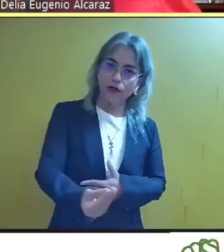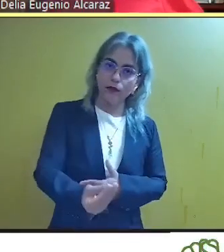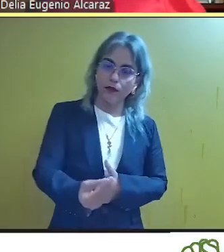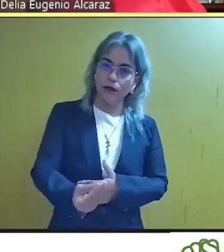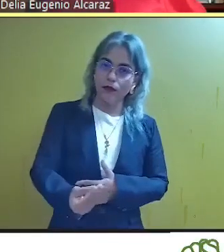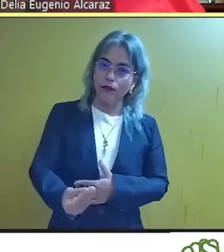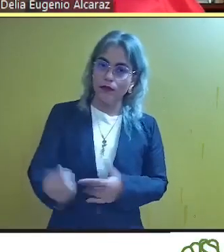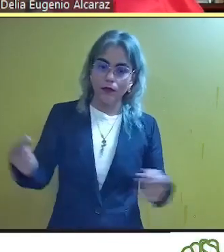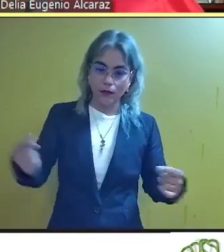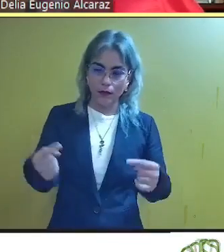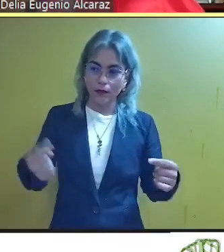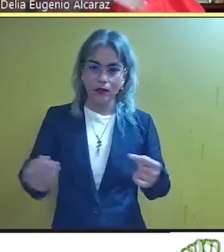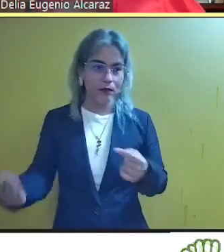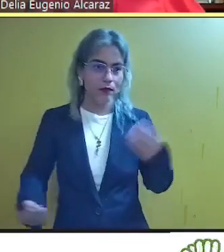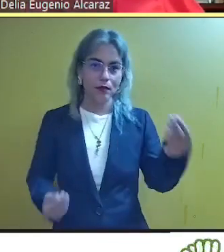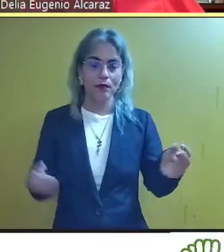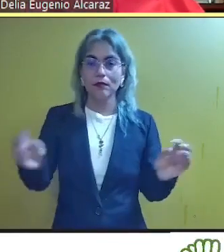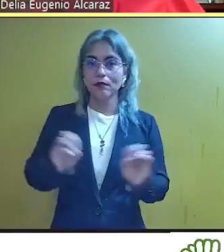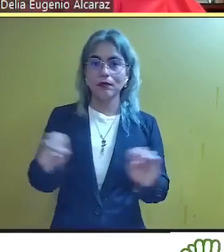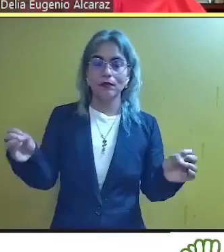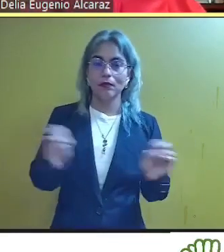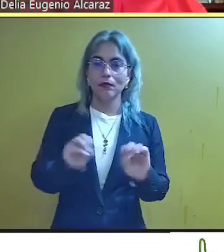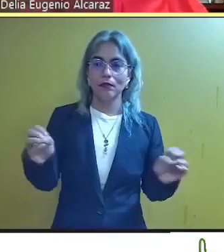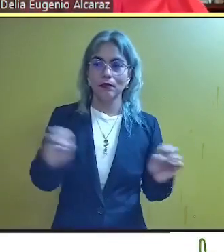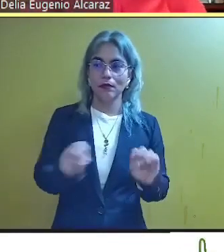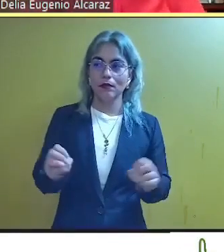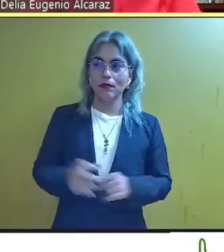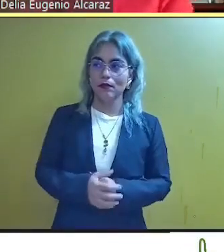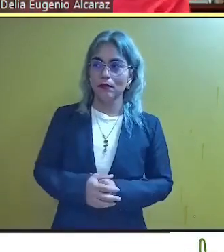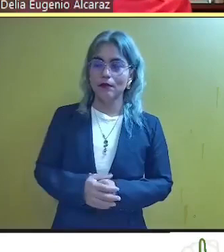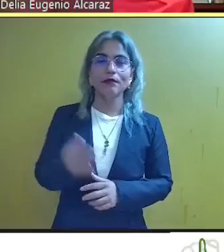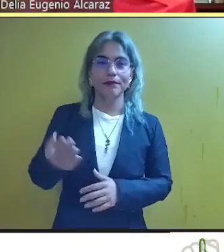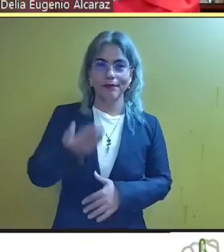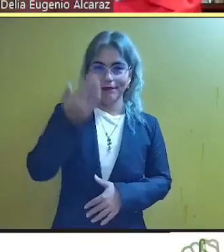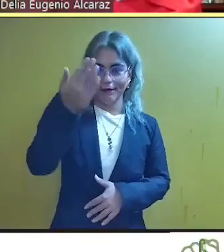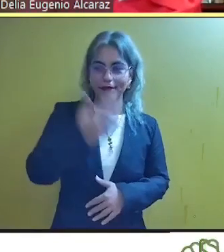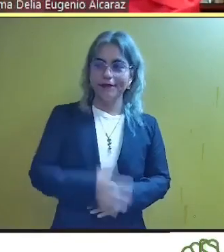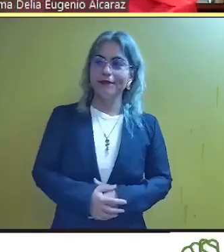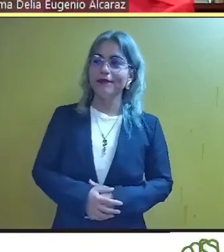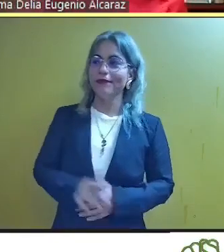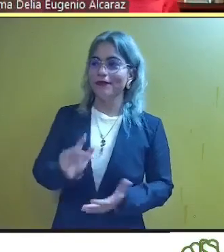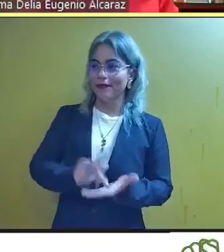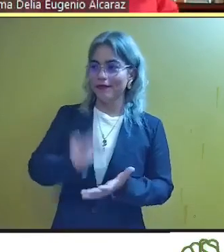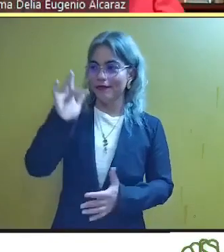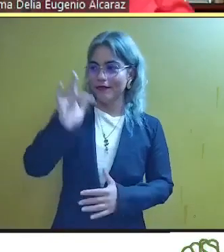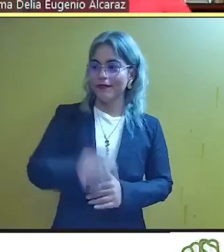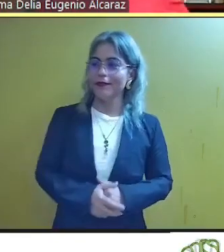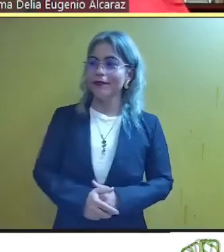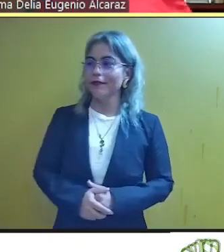la controversia o de la secuela procedimental. Es cuanto y muchas gracias.